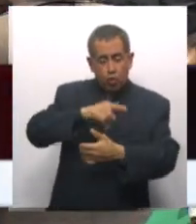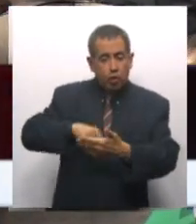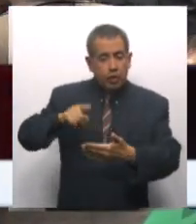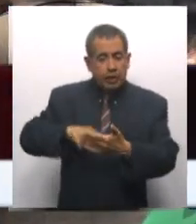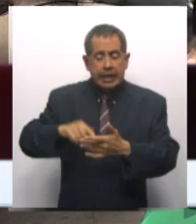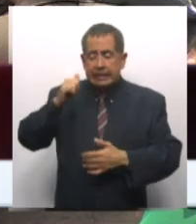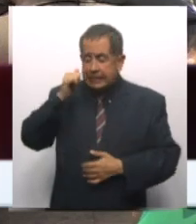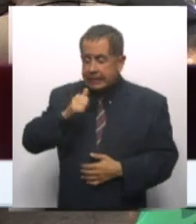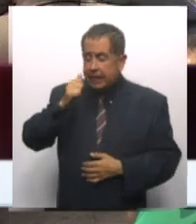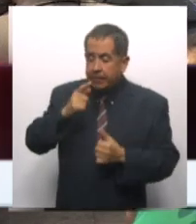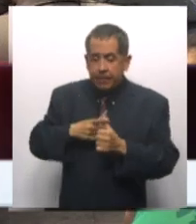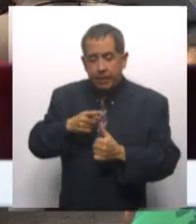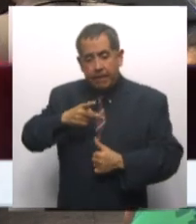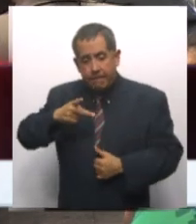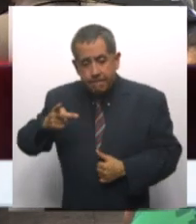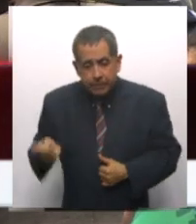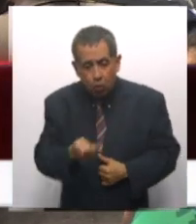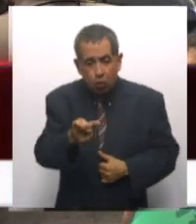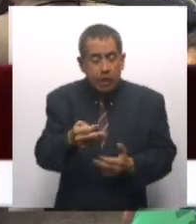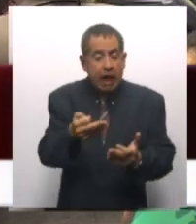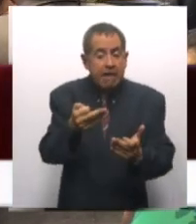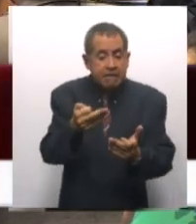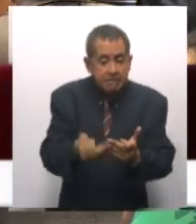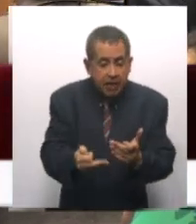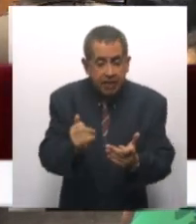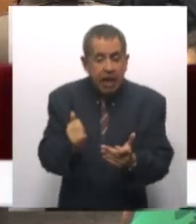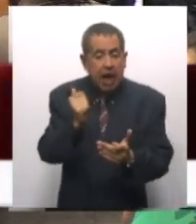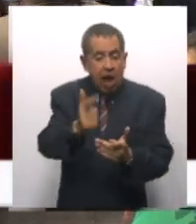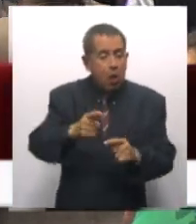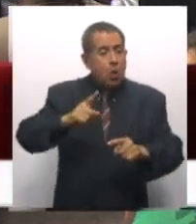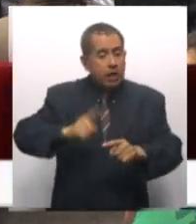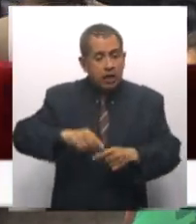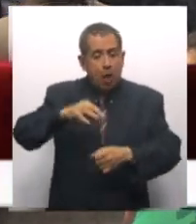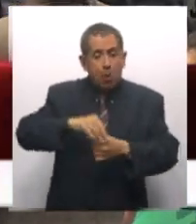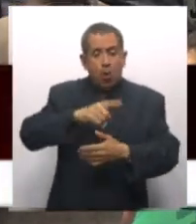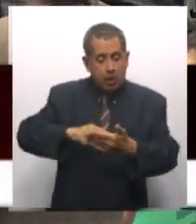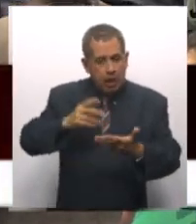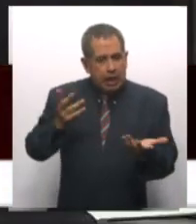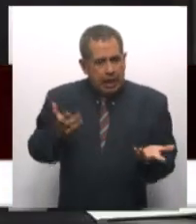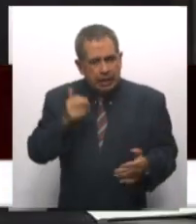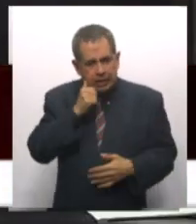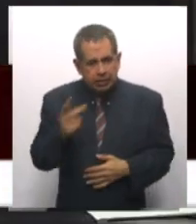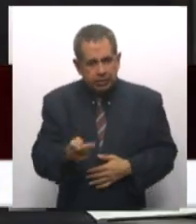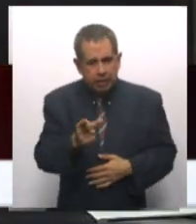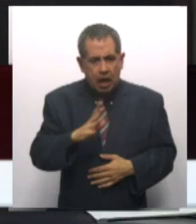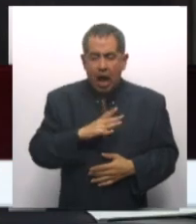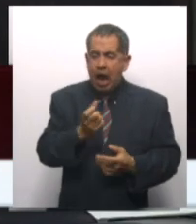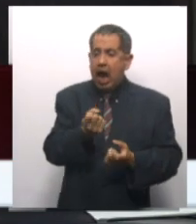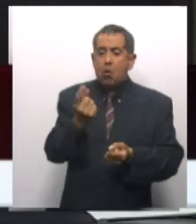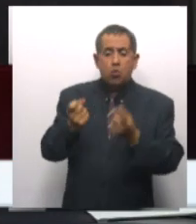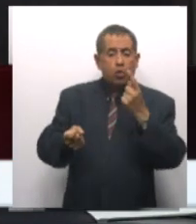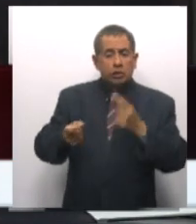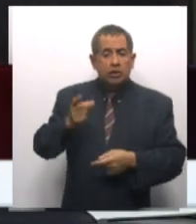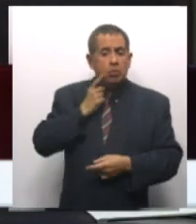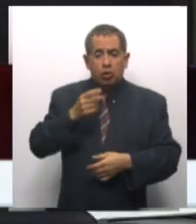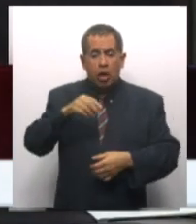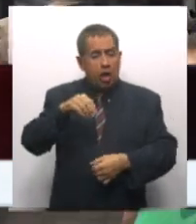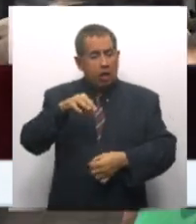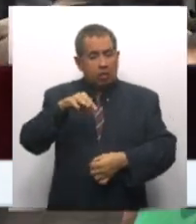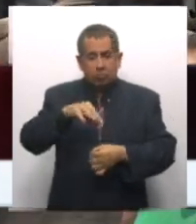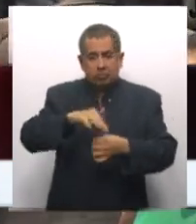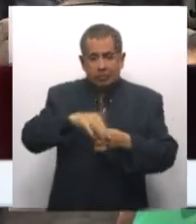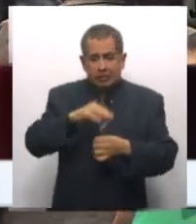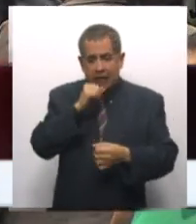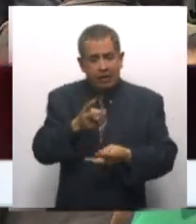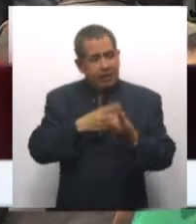se pregunta si faltan diputados por votar. Y hay diputados que no votaron, están